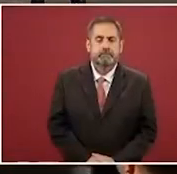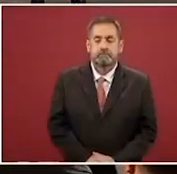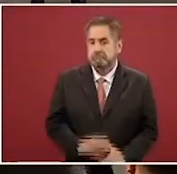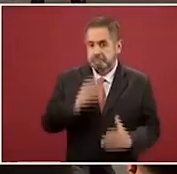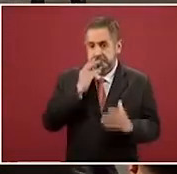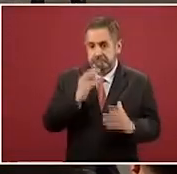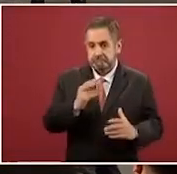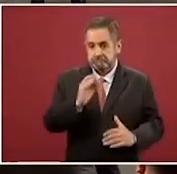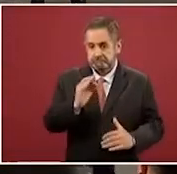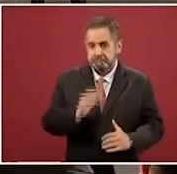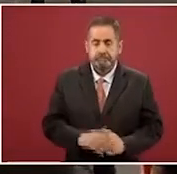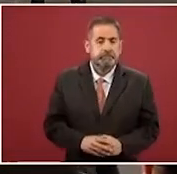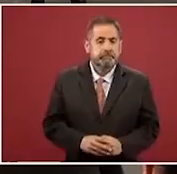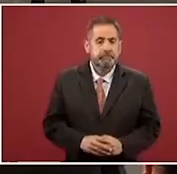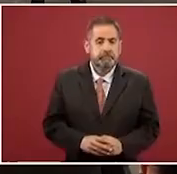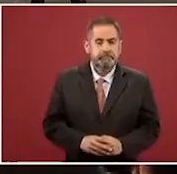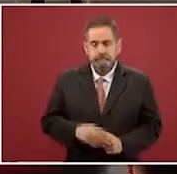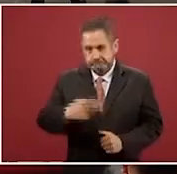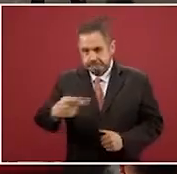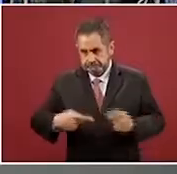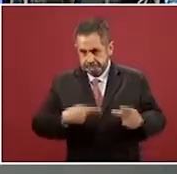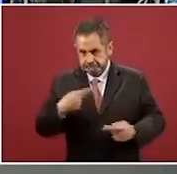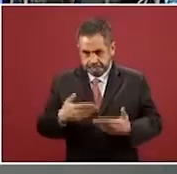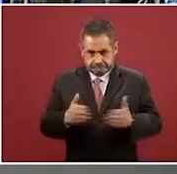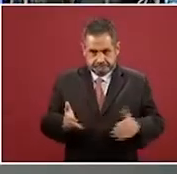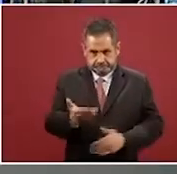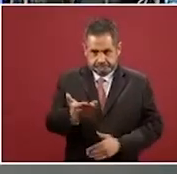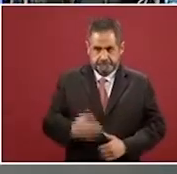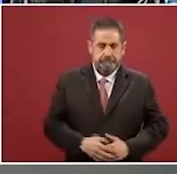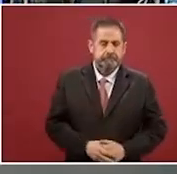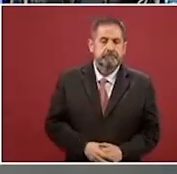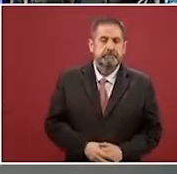Muy bien, pues abrimos.